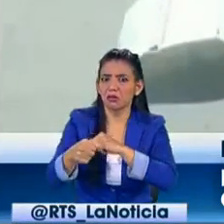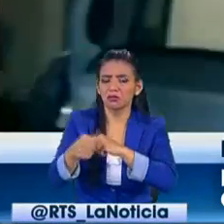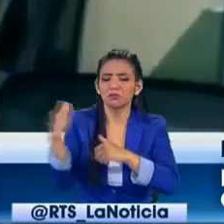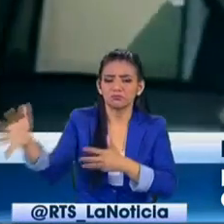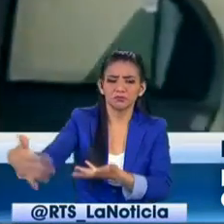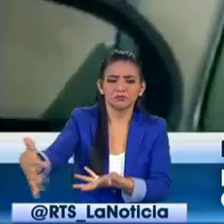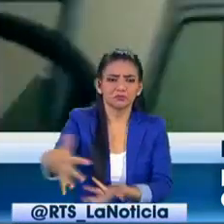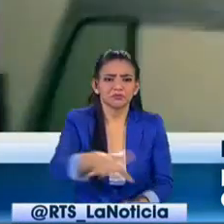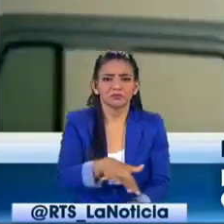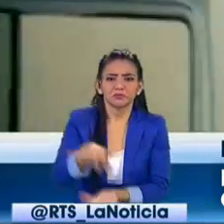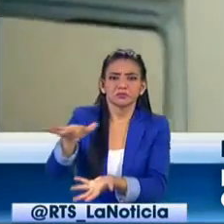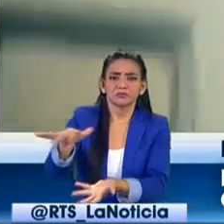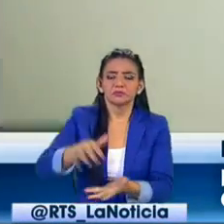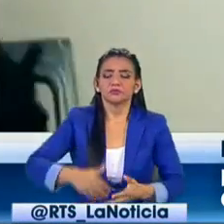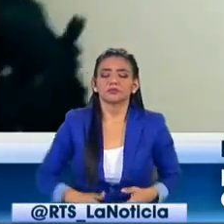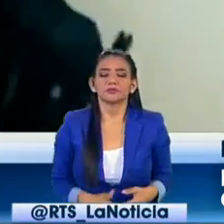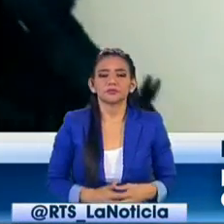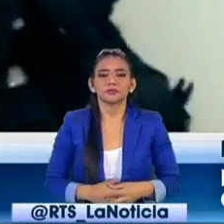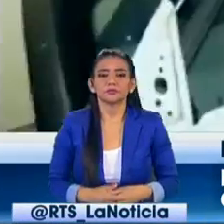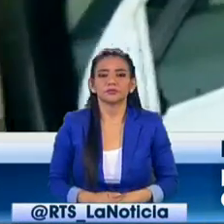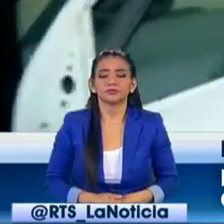policía.